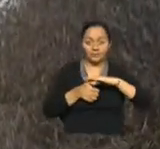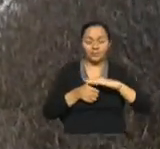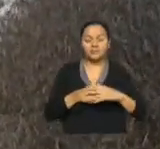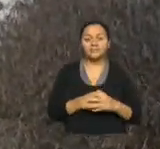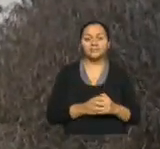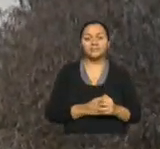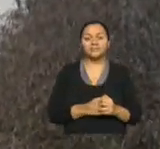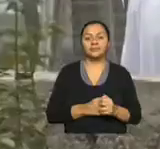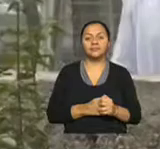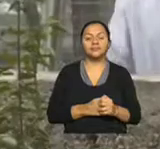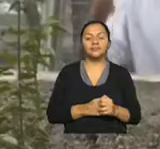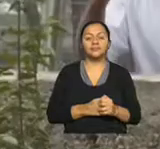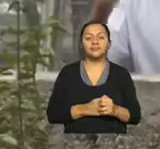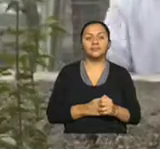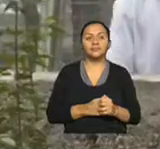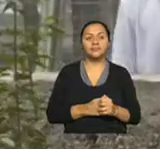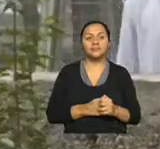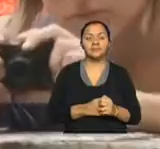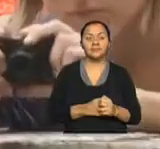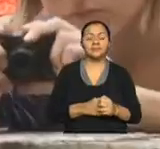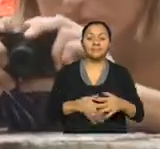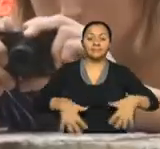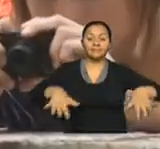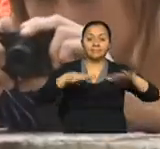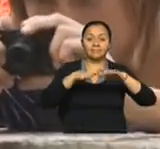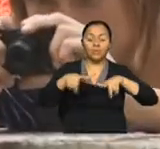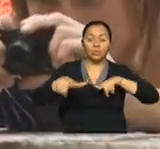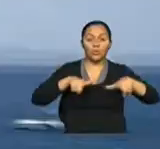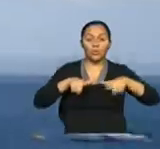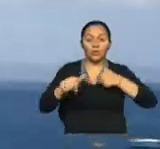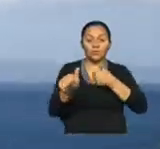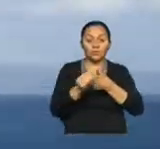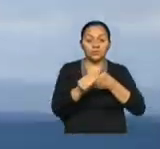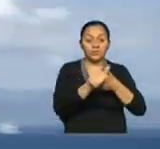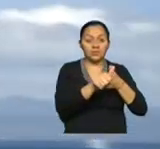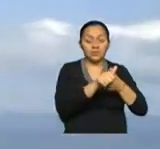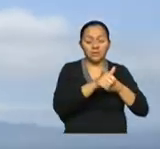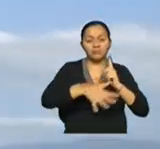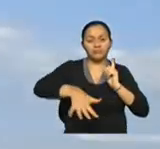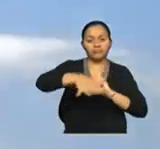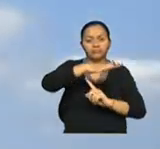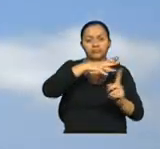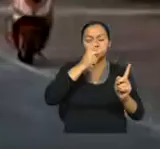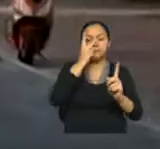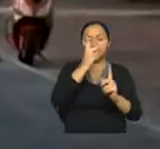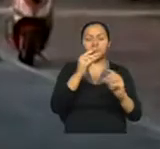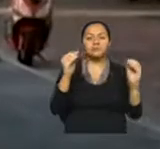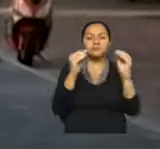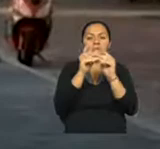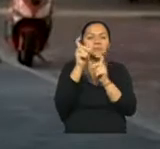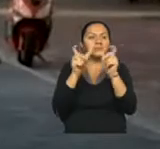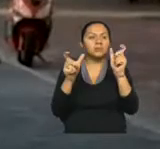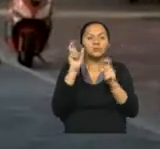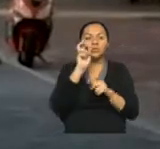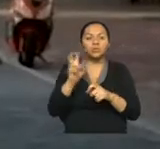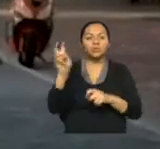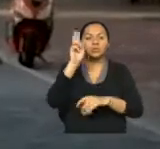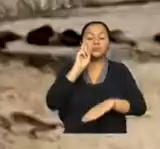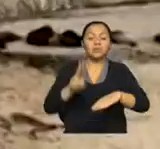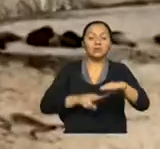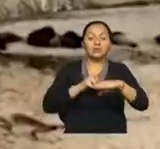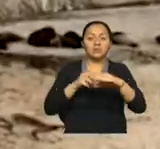del archipiélago. Esta isla guarda entre sus alrededores paisajes que cautivan las miradas de turistas nacionales